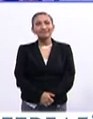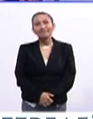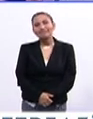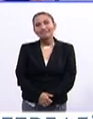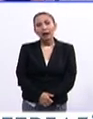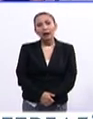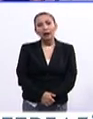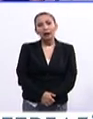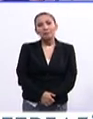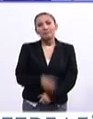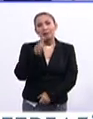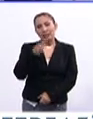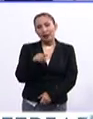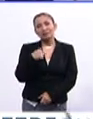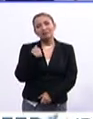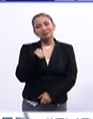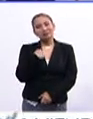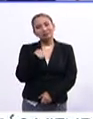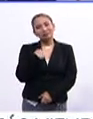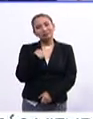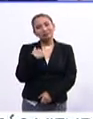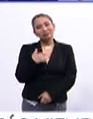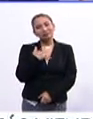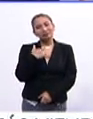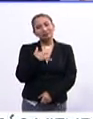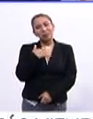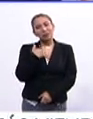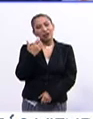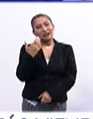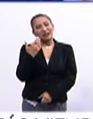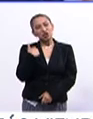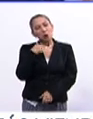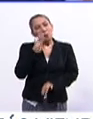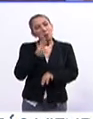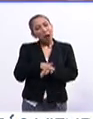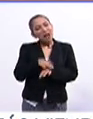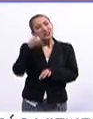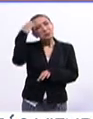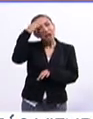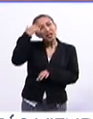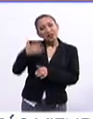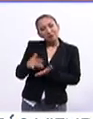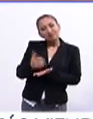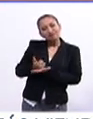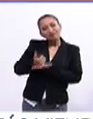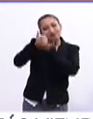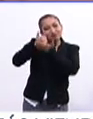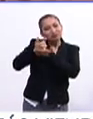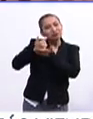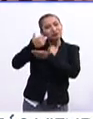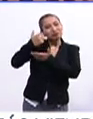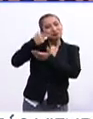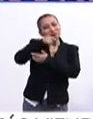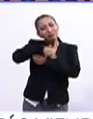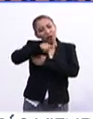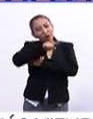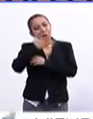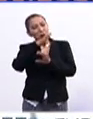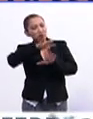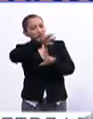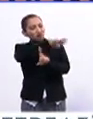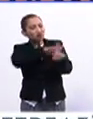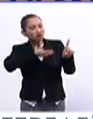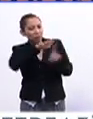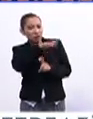Pues en realidad ya me hace como sentir que tengo un poco más de experiencia en cuanto a los